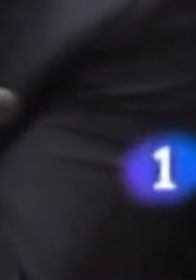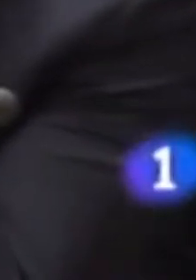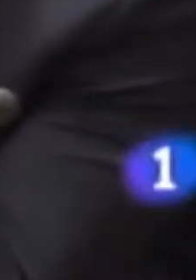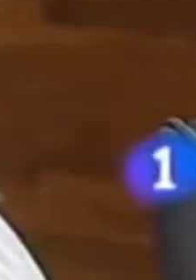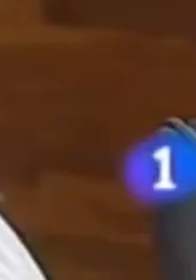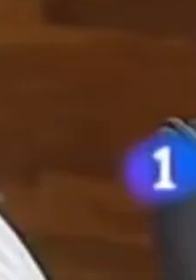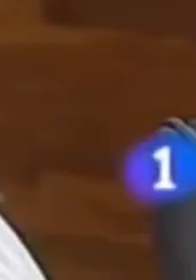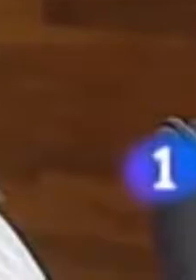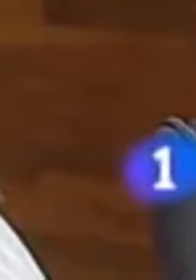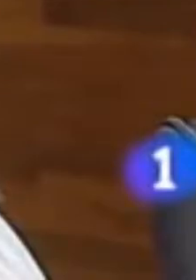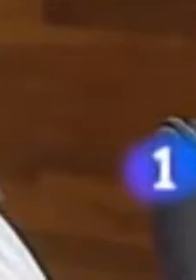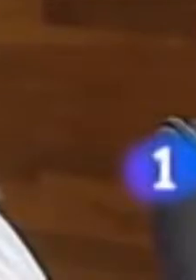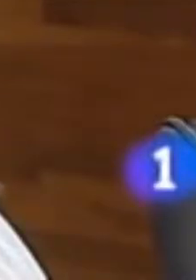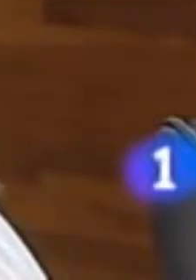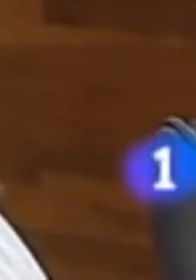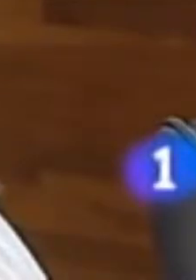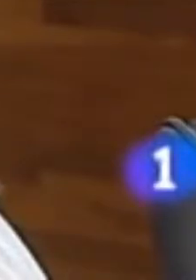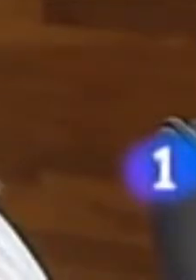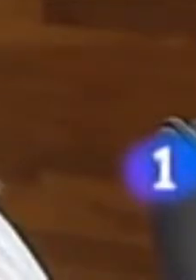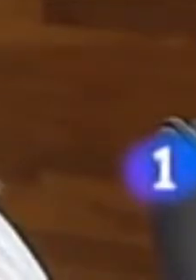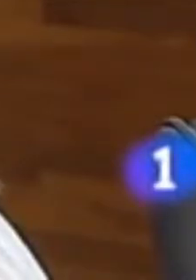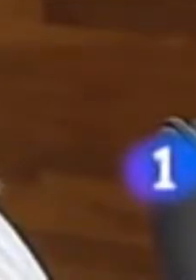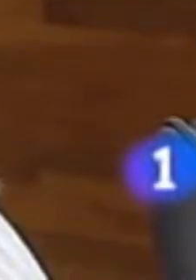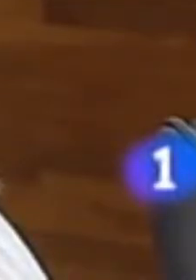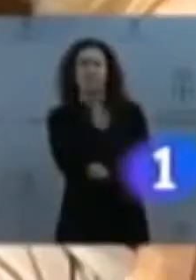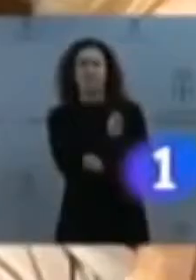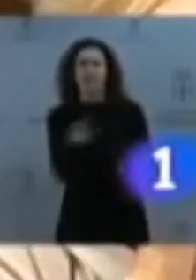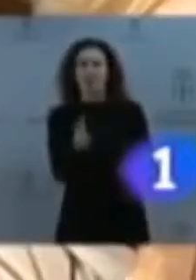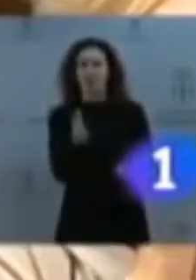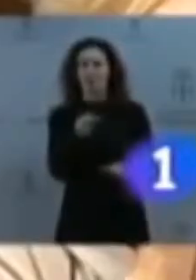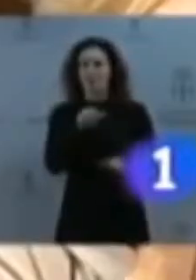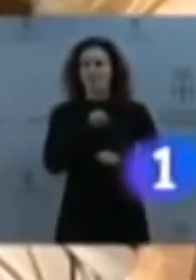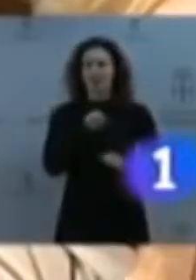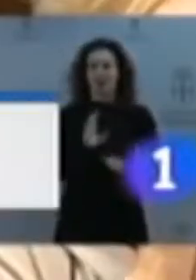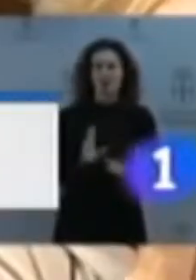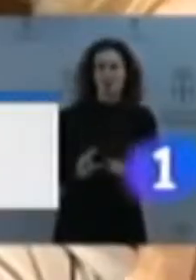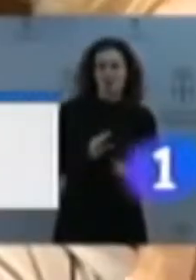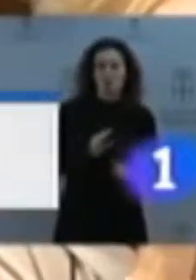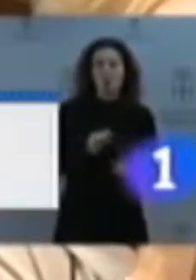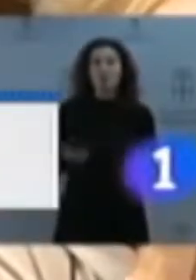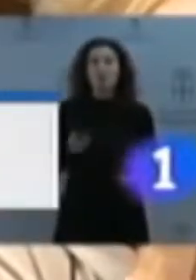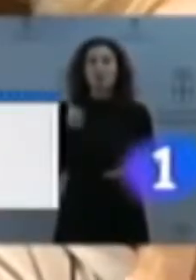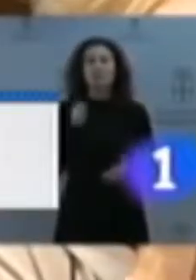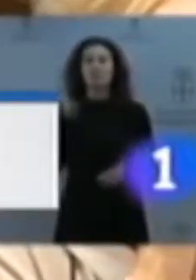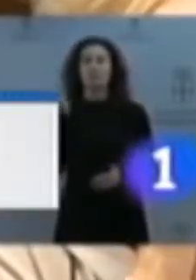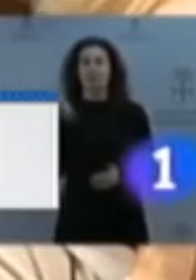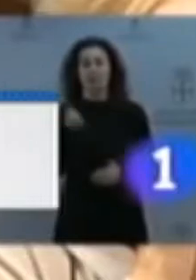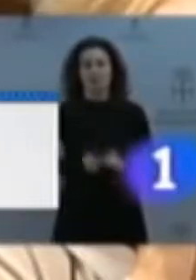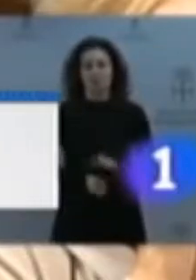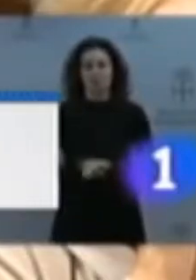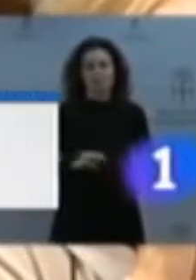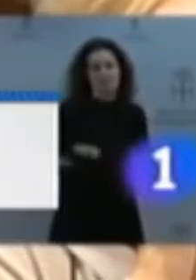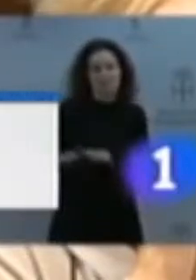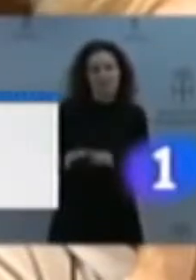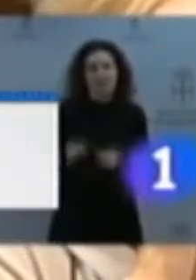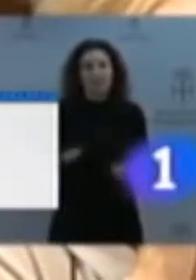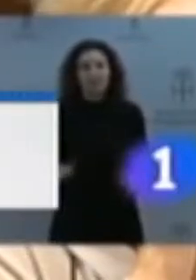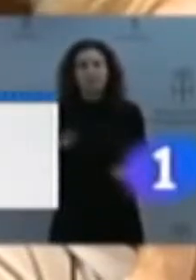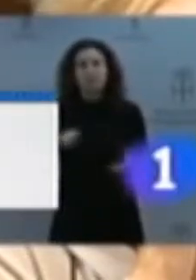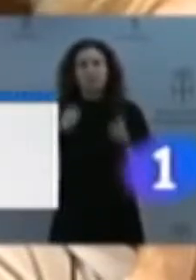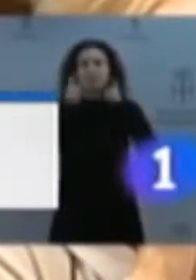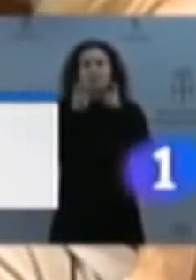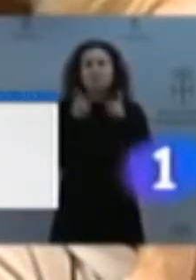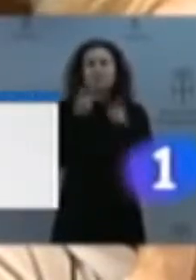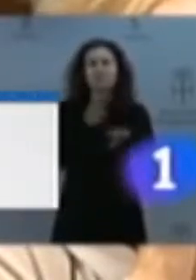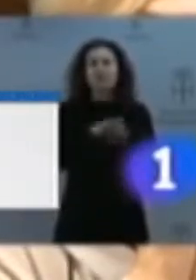y comparó las prácticas de los socialistas de Andalucía y Asturias. Y nuestro denodado esfuerzo por encontrar alguna declaración suya al respecto ha